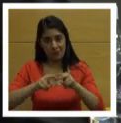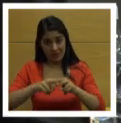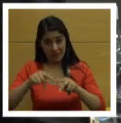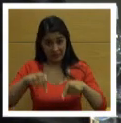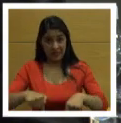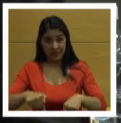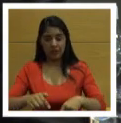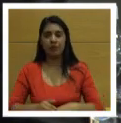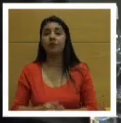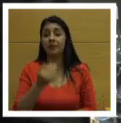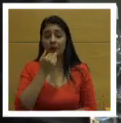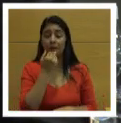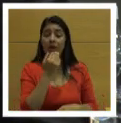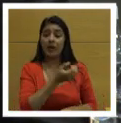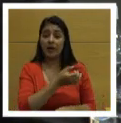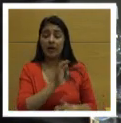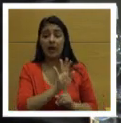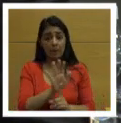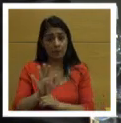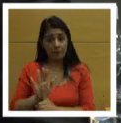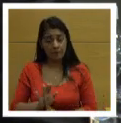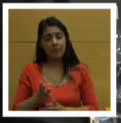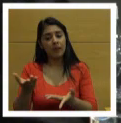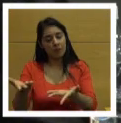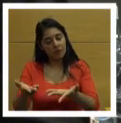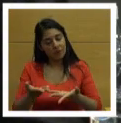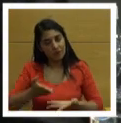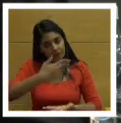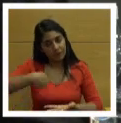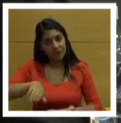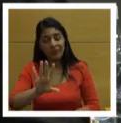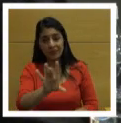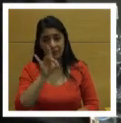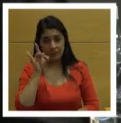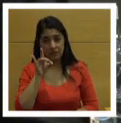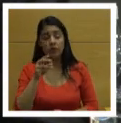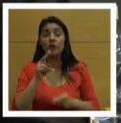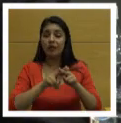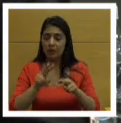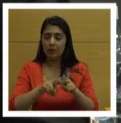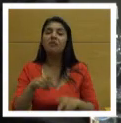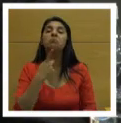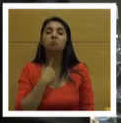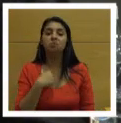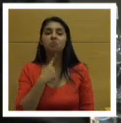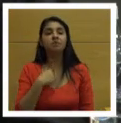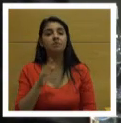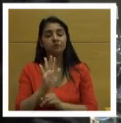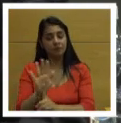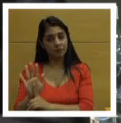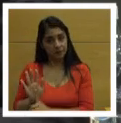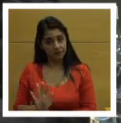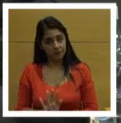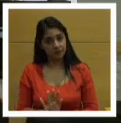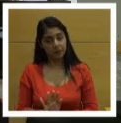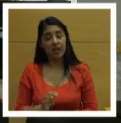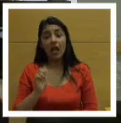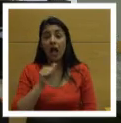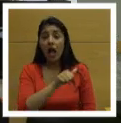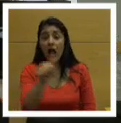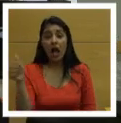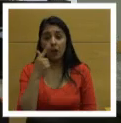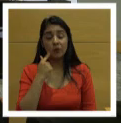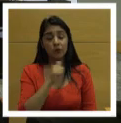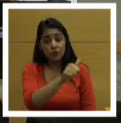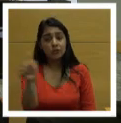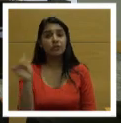A los panelistas que nos acompañan por acoger nuestra invitación y preparar sus interesantes exposiciones. Y a todas y